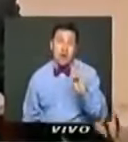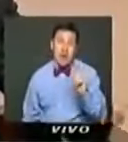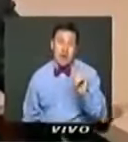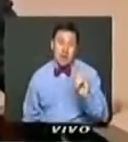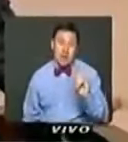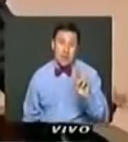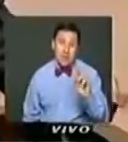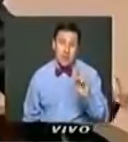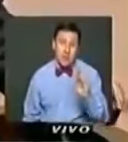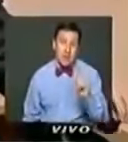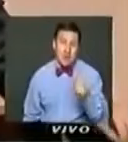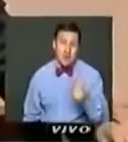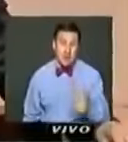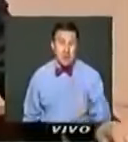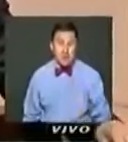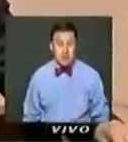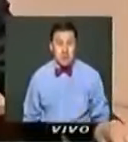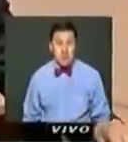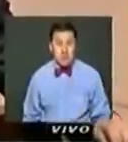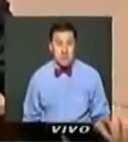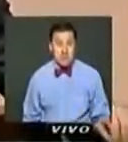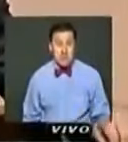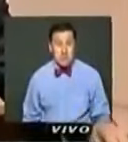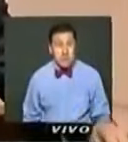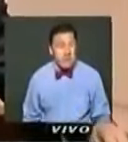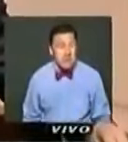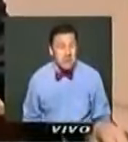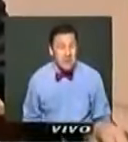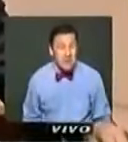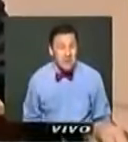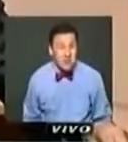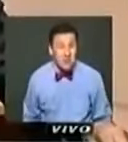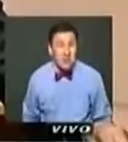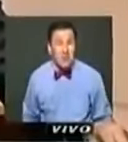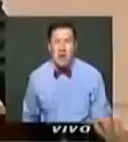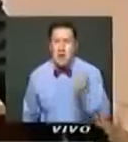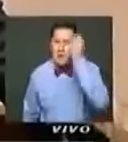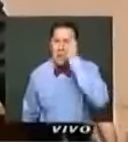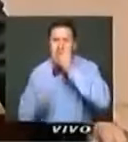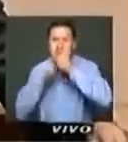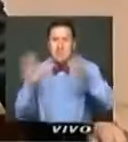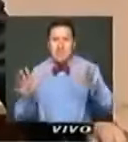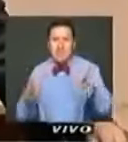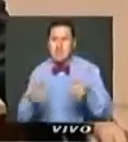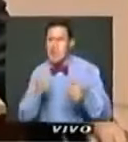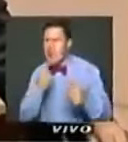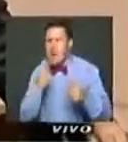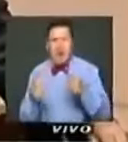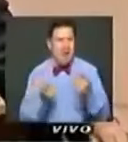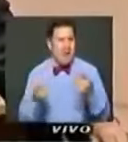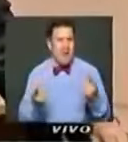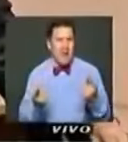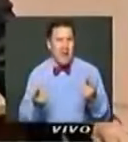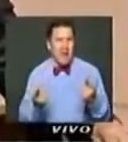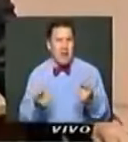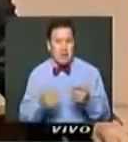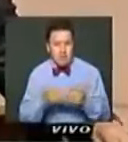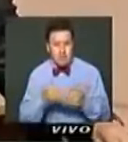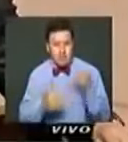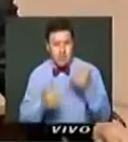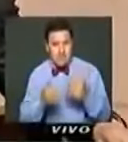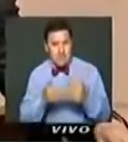Y esa noción se supo y se comentó. Que a partir de